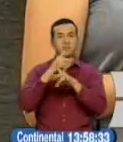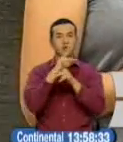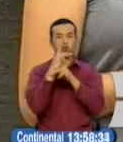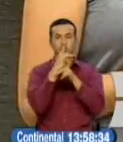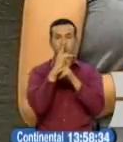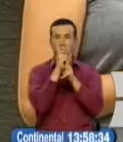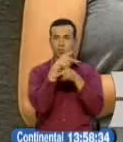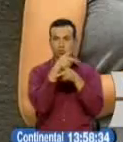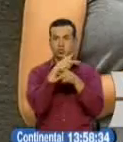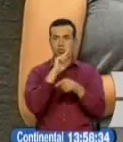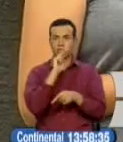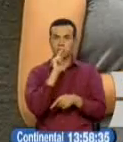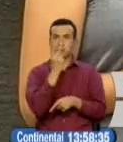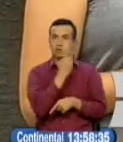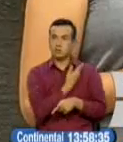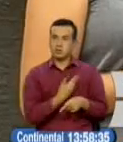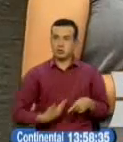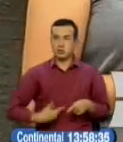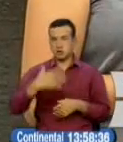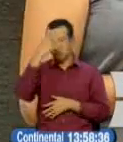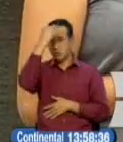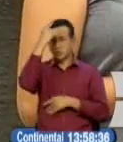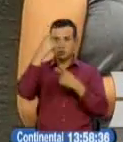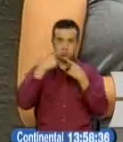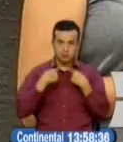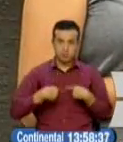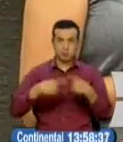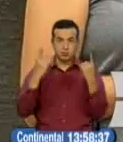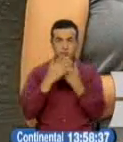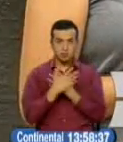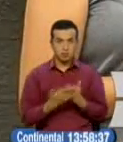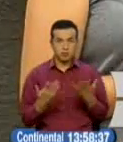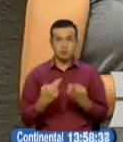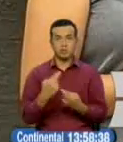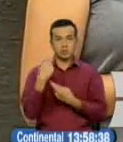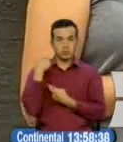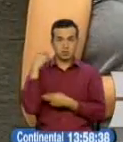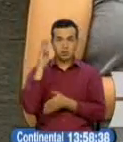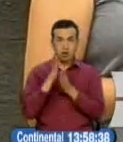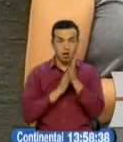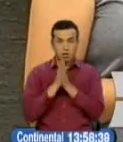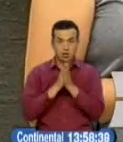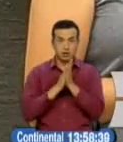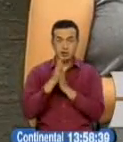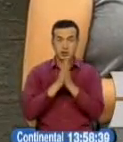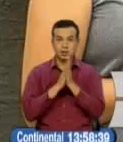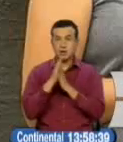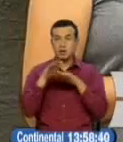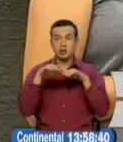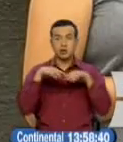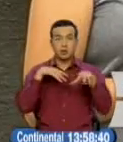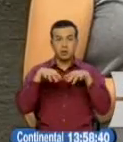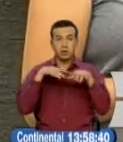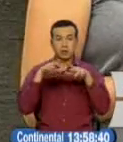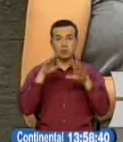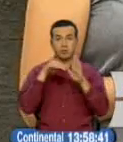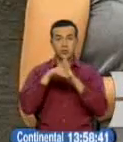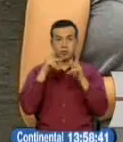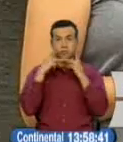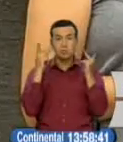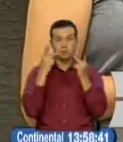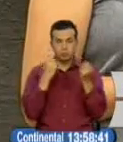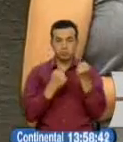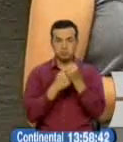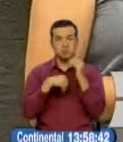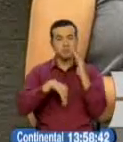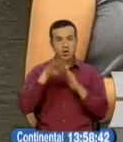el vicepresidente Jorge Glass explicó que desde este frente se encargará de aprovechar la capacidad operativa de la banca pública para entregar